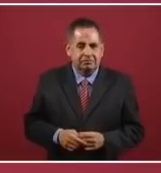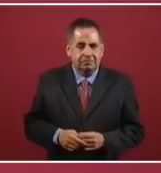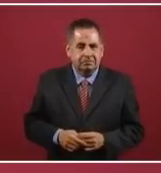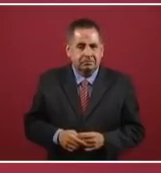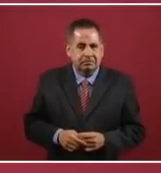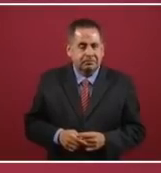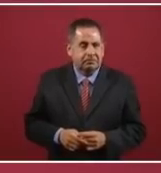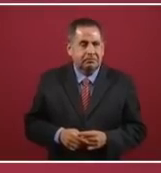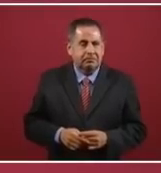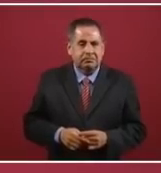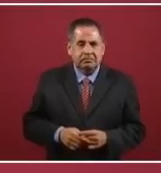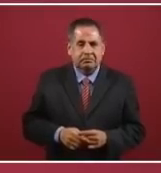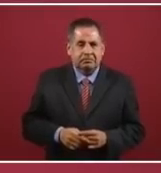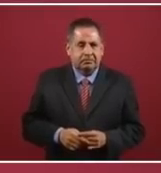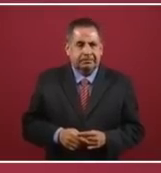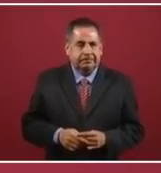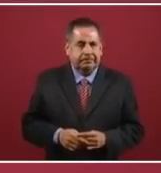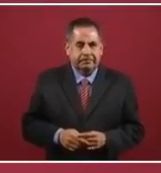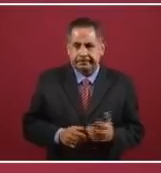de